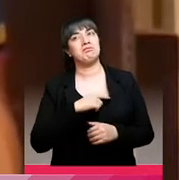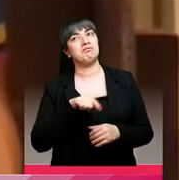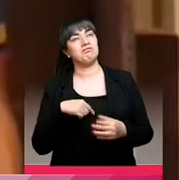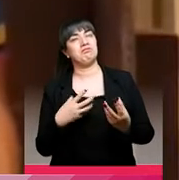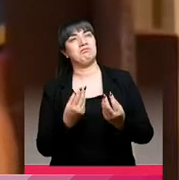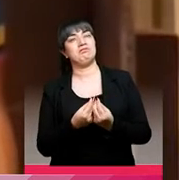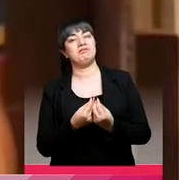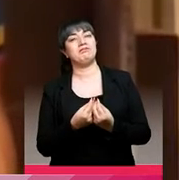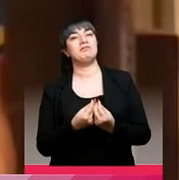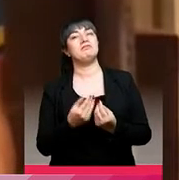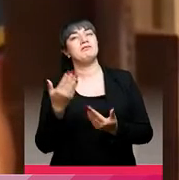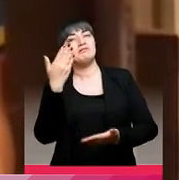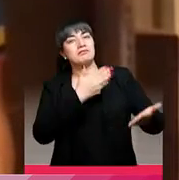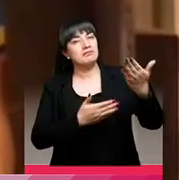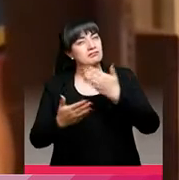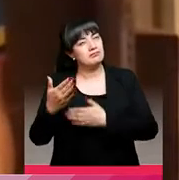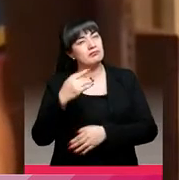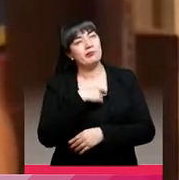analizando